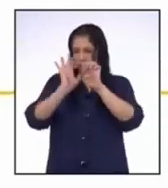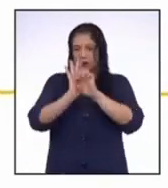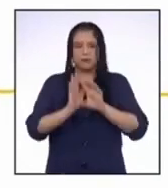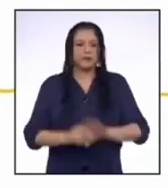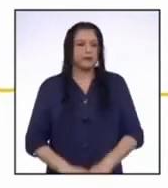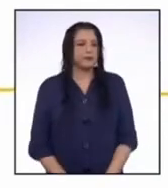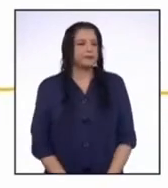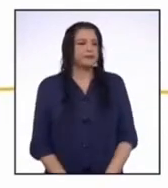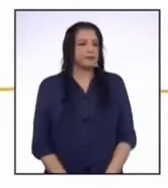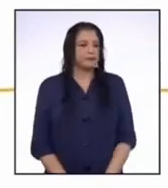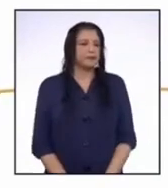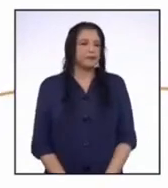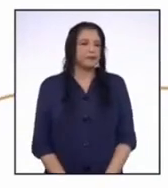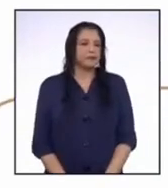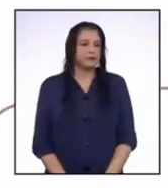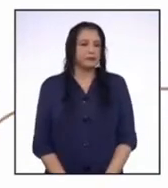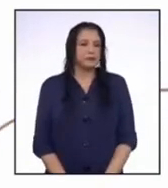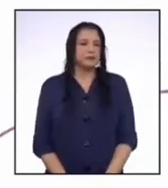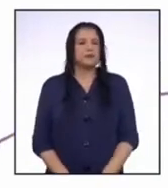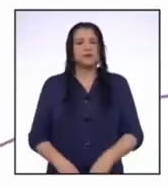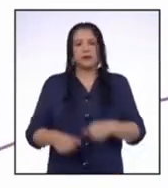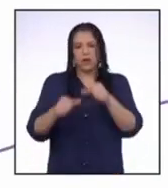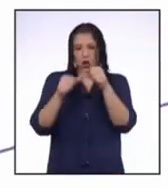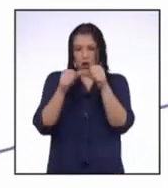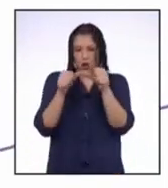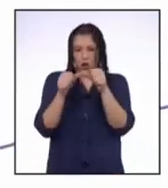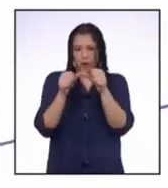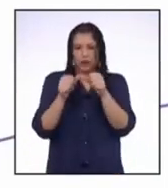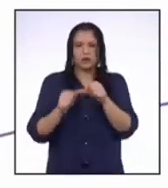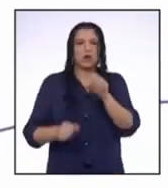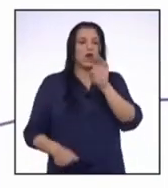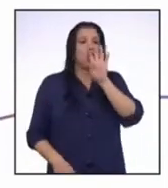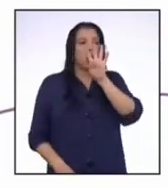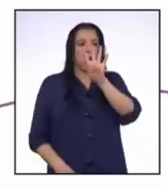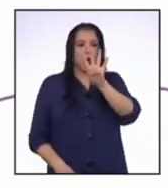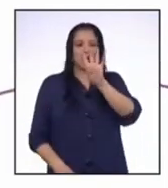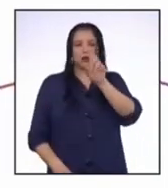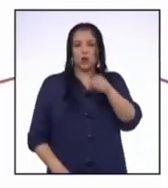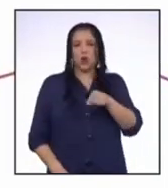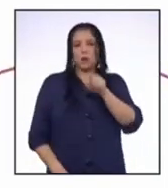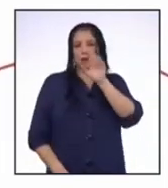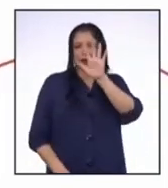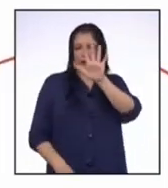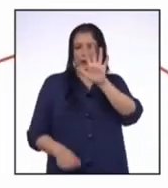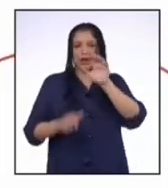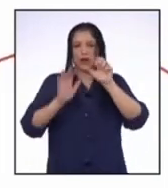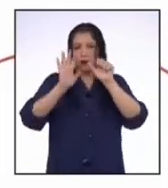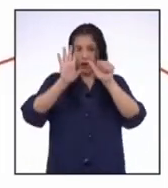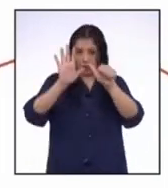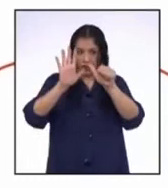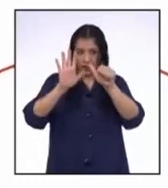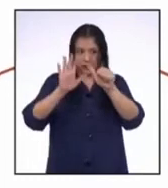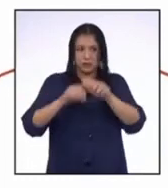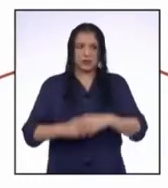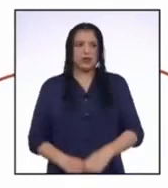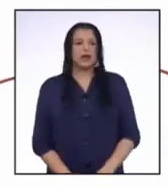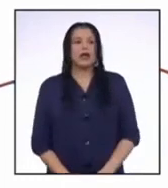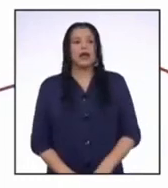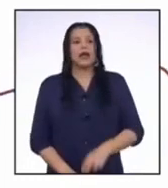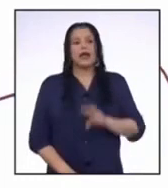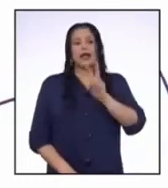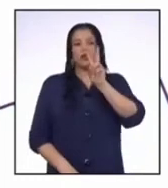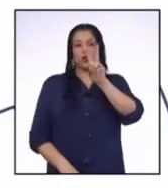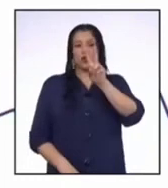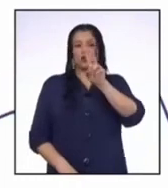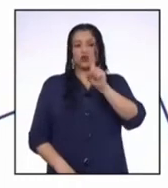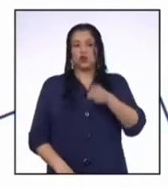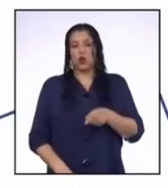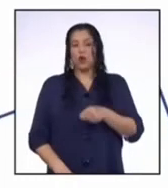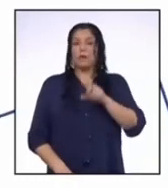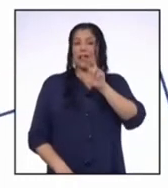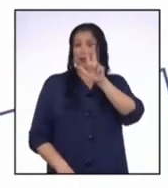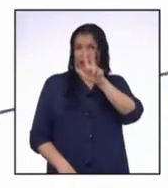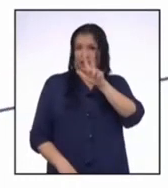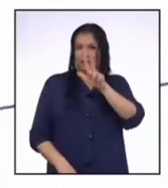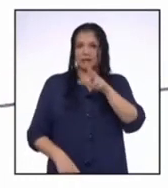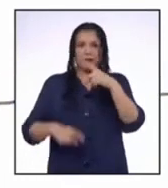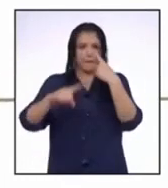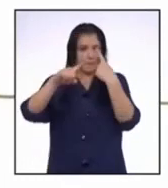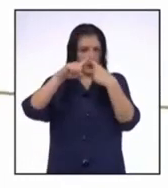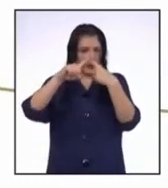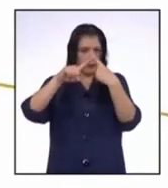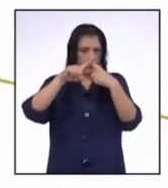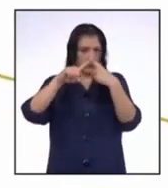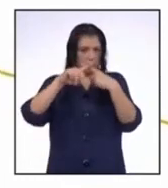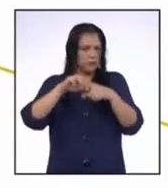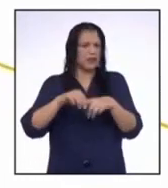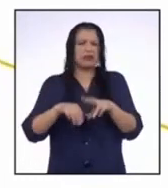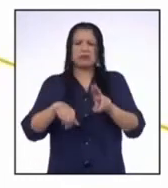ejemplo. Los números que son 4 enteros 56 centésimos y 2 enteros 3 décimos los voy a